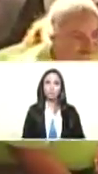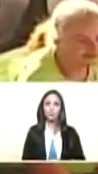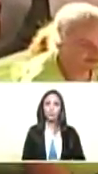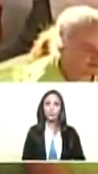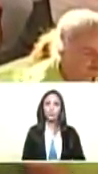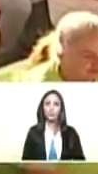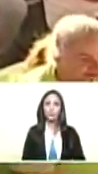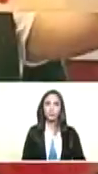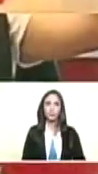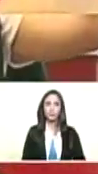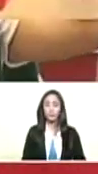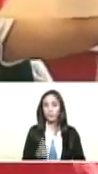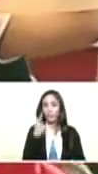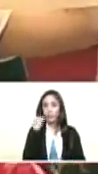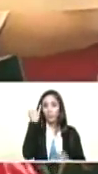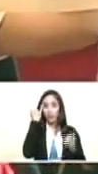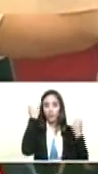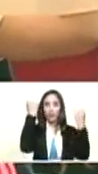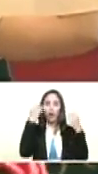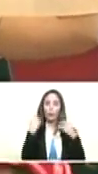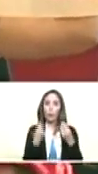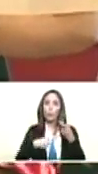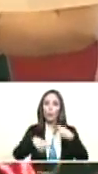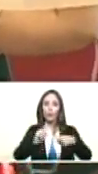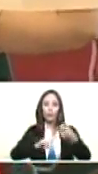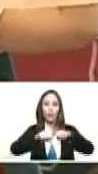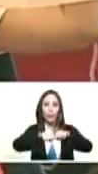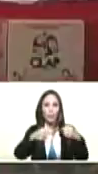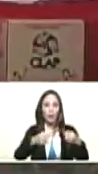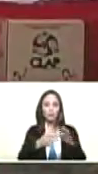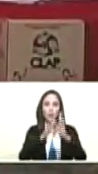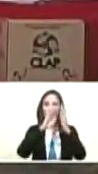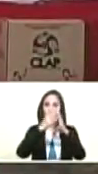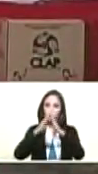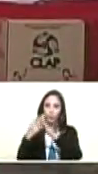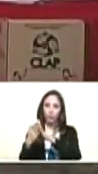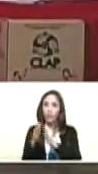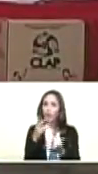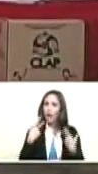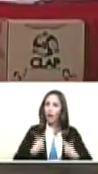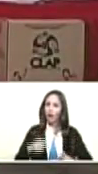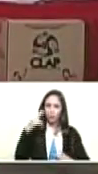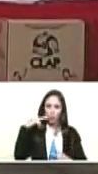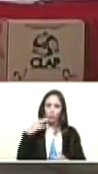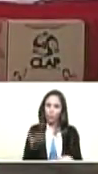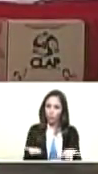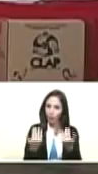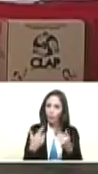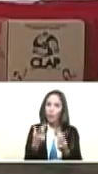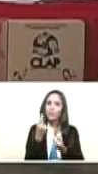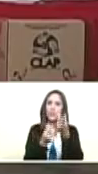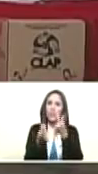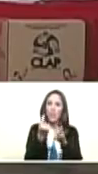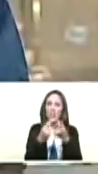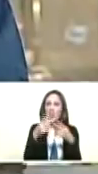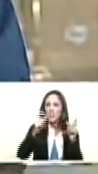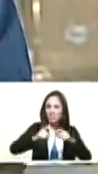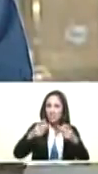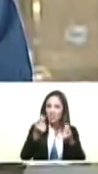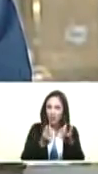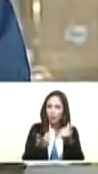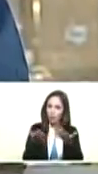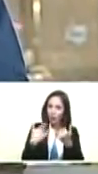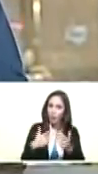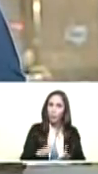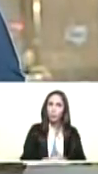Así es, mira cómo surgieron las panaderías comunales. Aristóbulo, pídeme los recursos, compadre, vamos a crecer. Fíjense ustedes, con